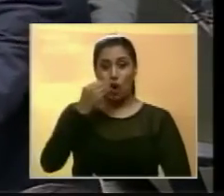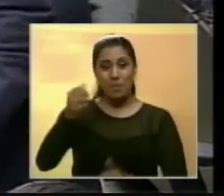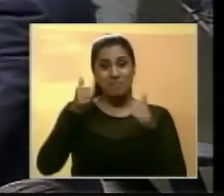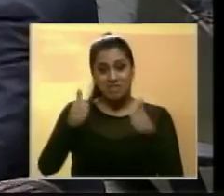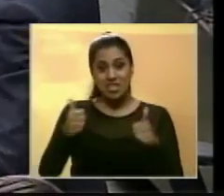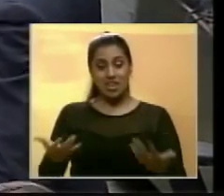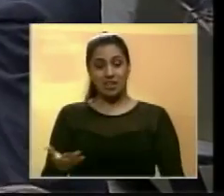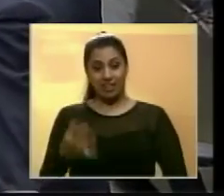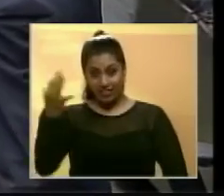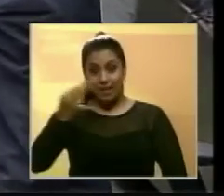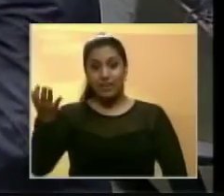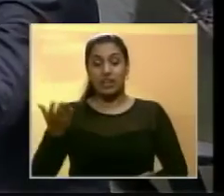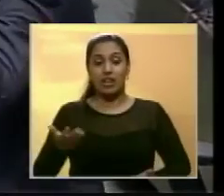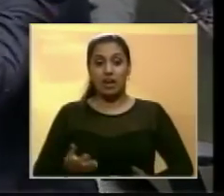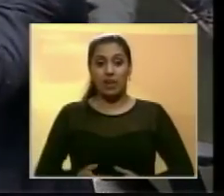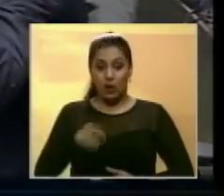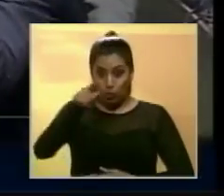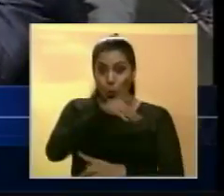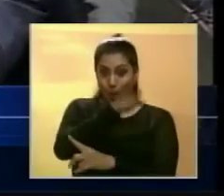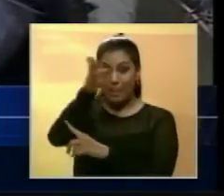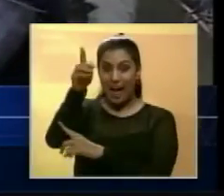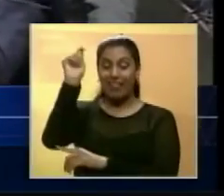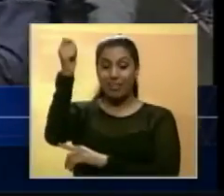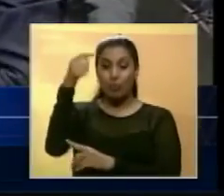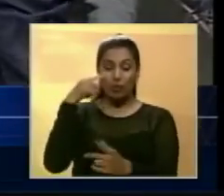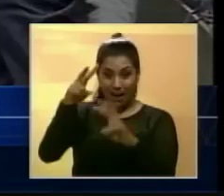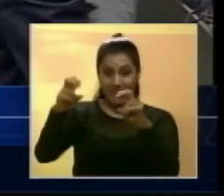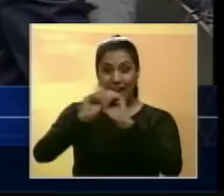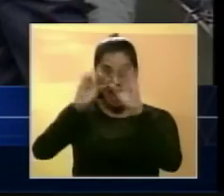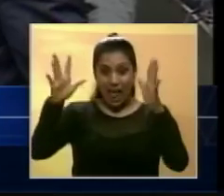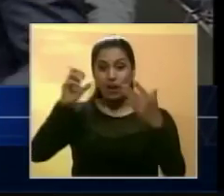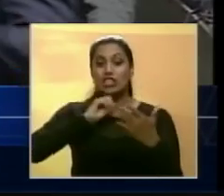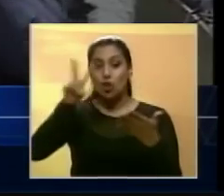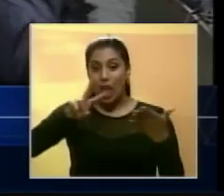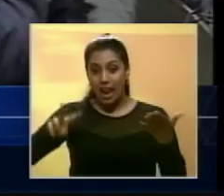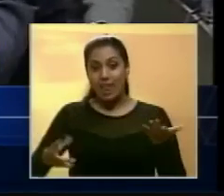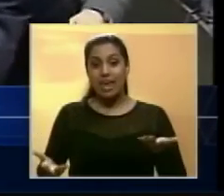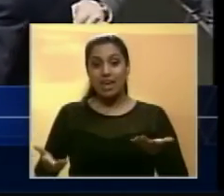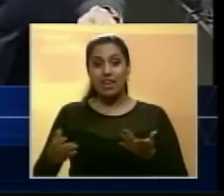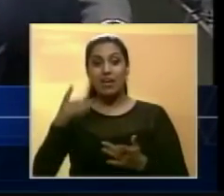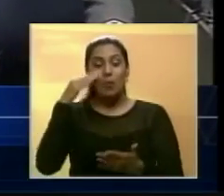la realidad. Vaya usted, diputado, y averigüe